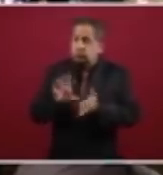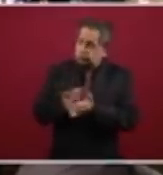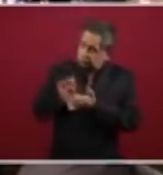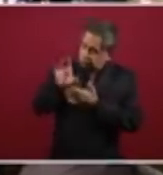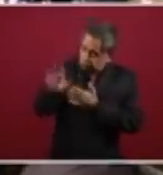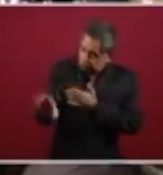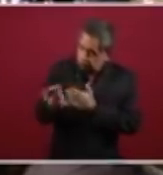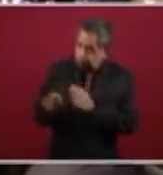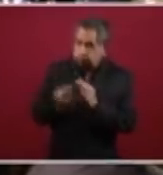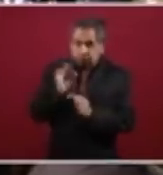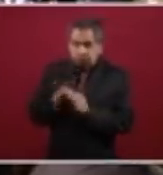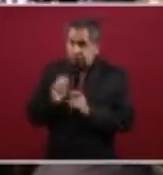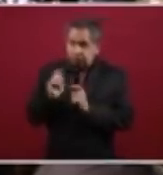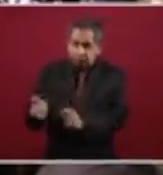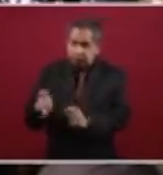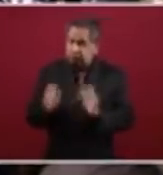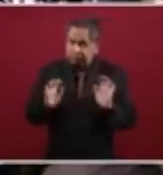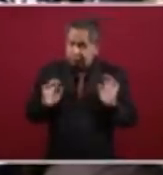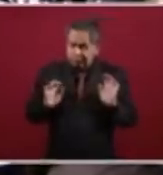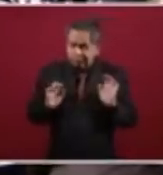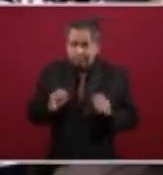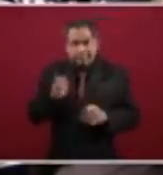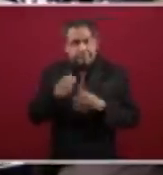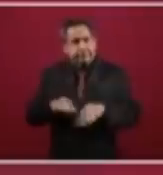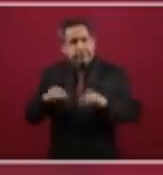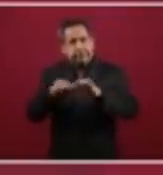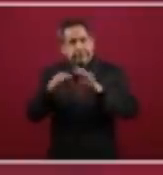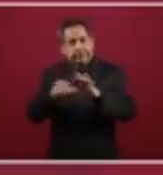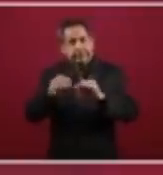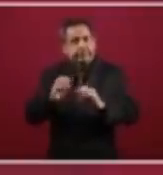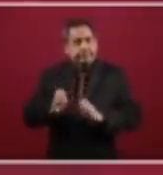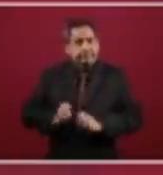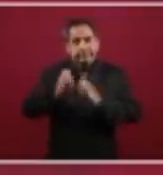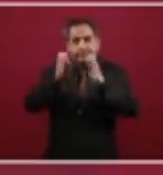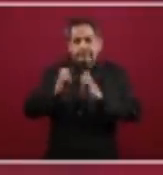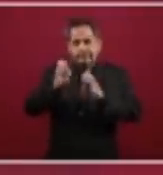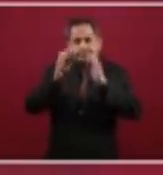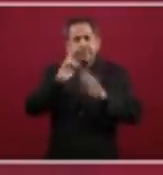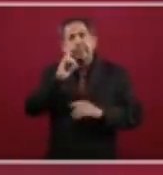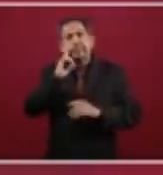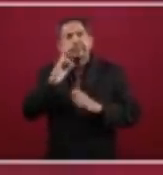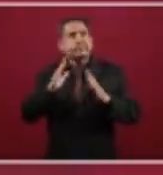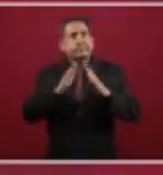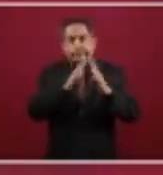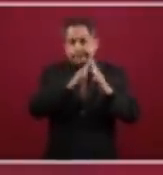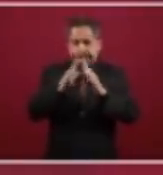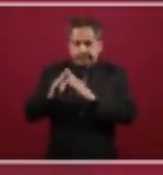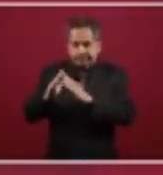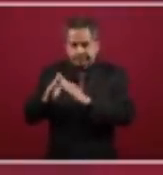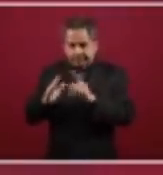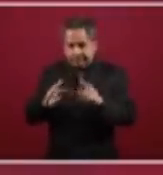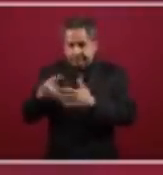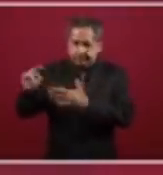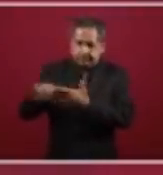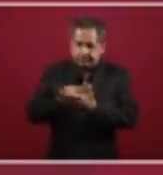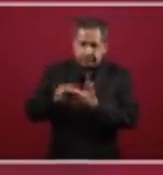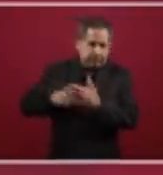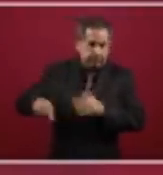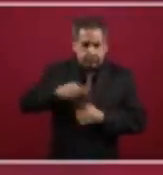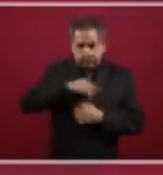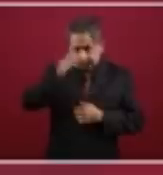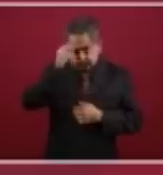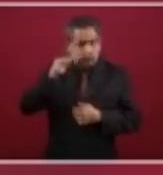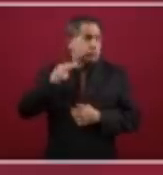especiales. Es importante decir que en el caso de los edificios, en el caso de las casas, firmamos un acuerdo con